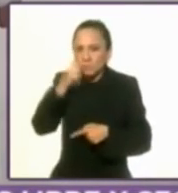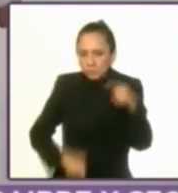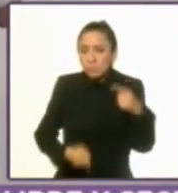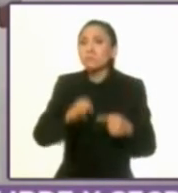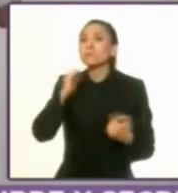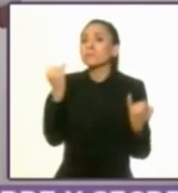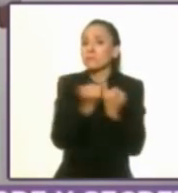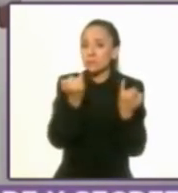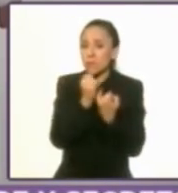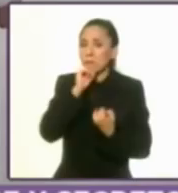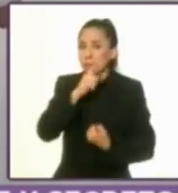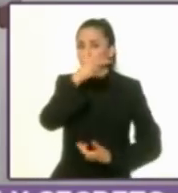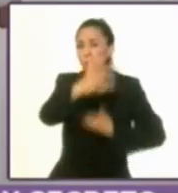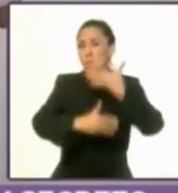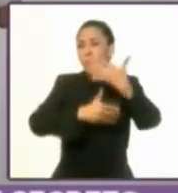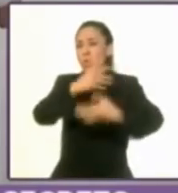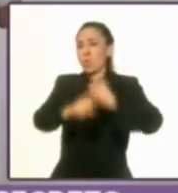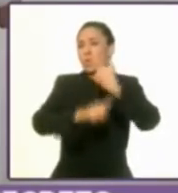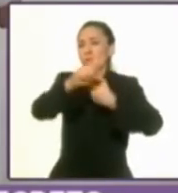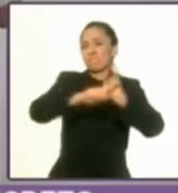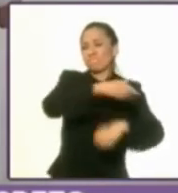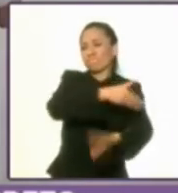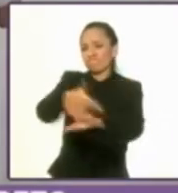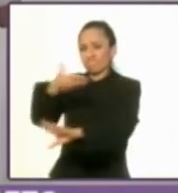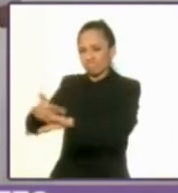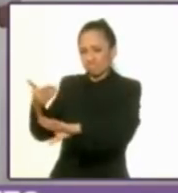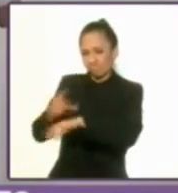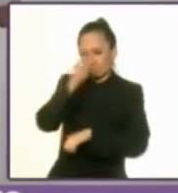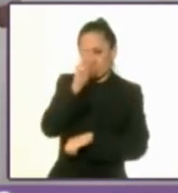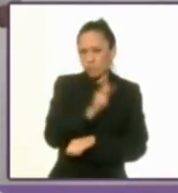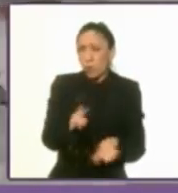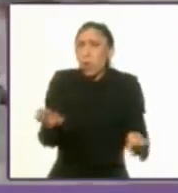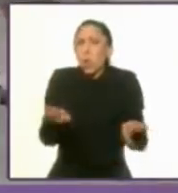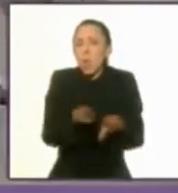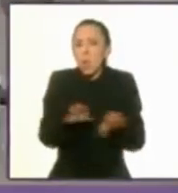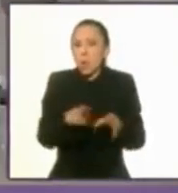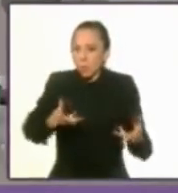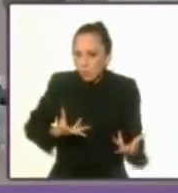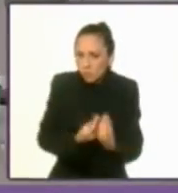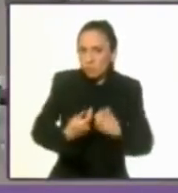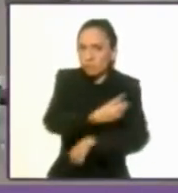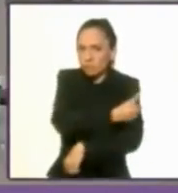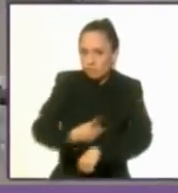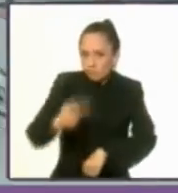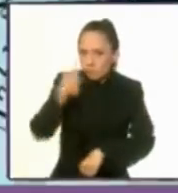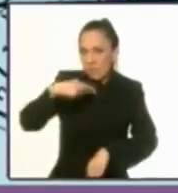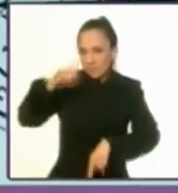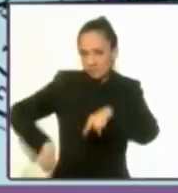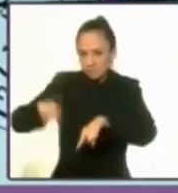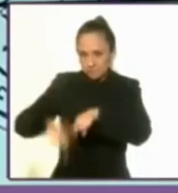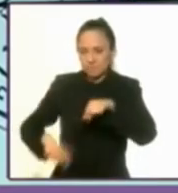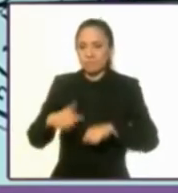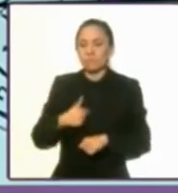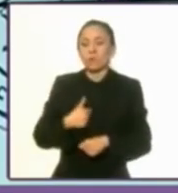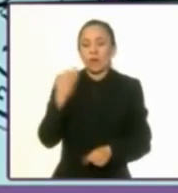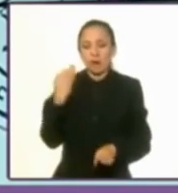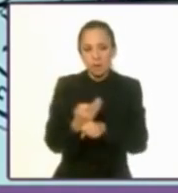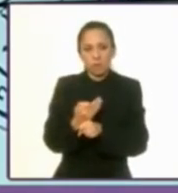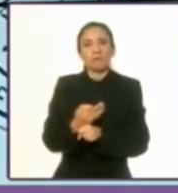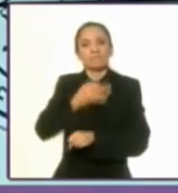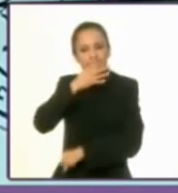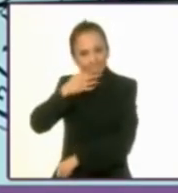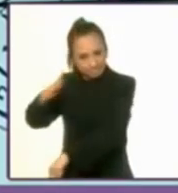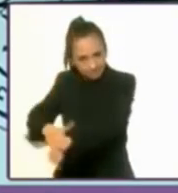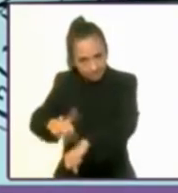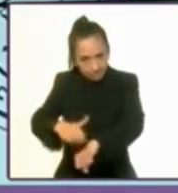está implicando con nuestras familias mikel arriola tiene la palabra ser una alerta porque aquí nos venden nos vienen a